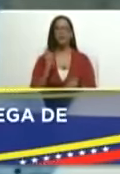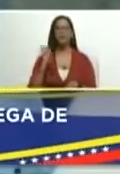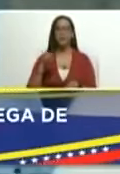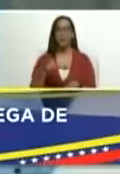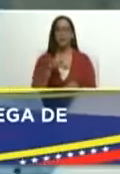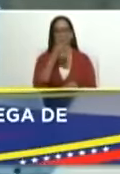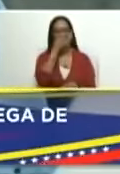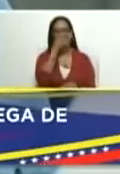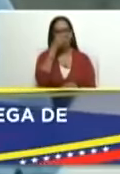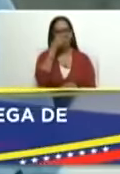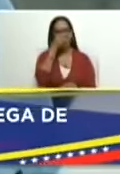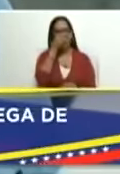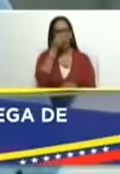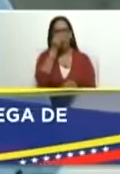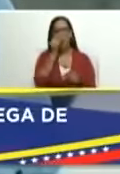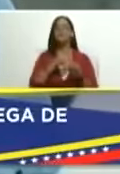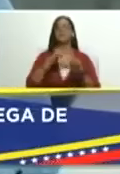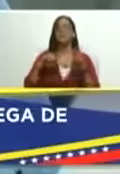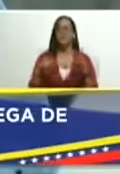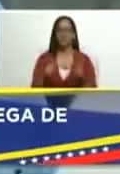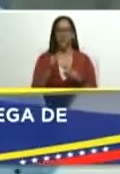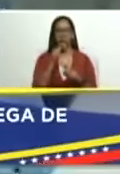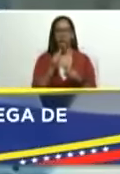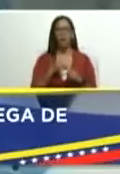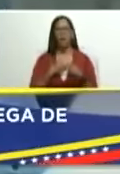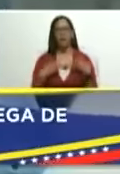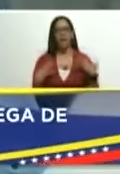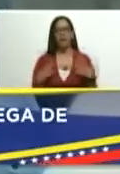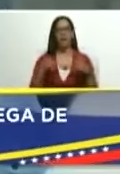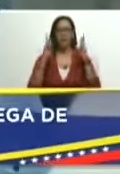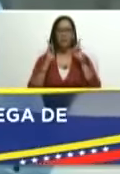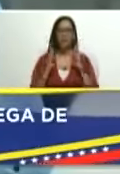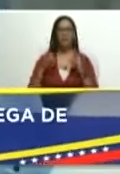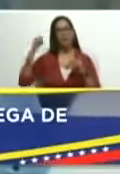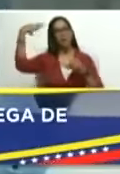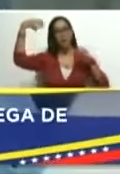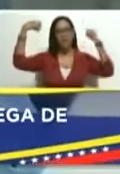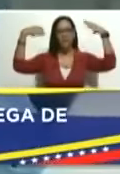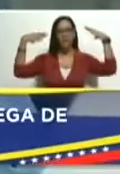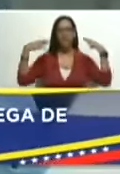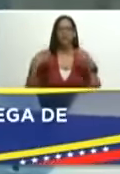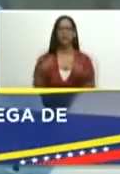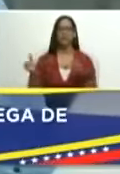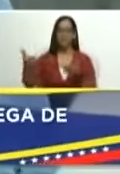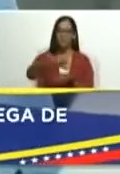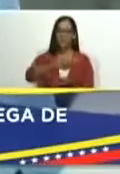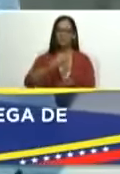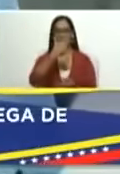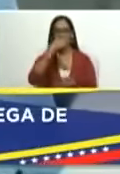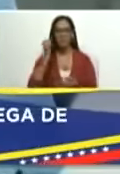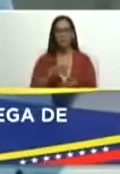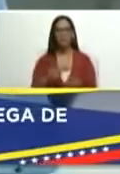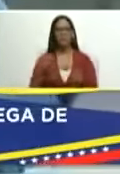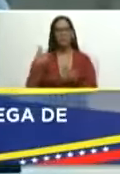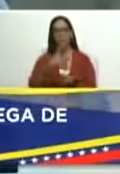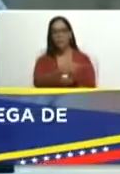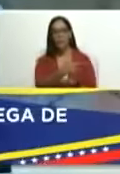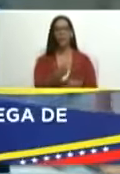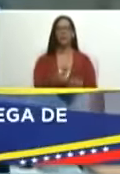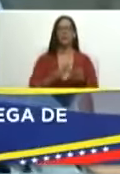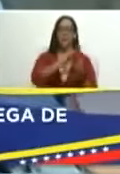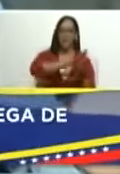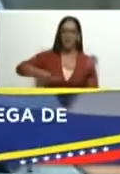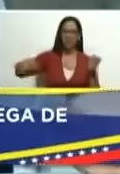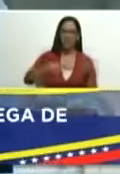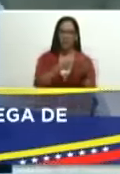también en electricidad, aguas servidas, aguas blancas, iluminación, recolección de desechos sólidos, transporte, bacheo,